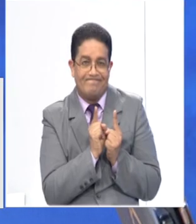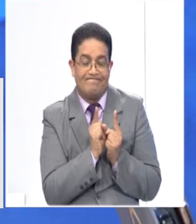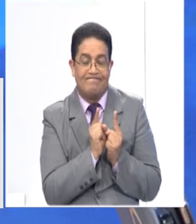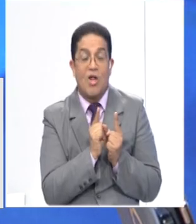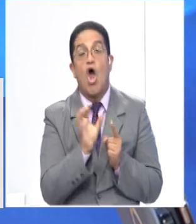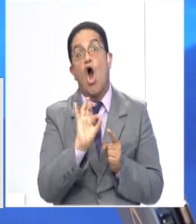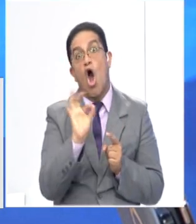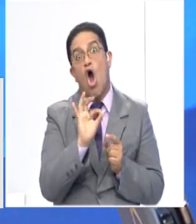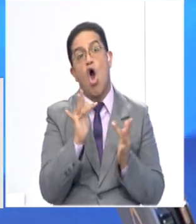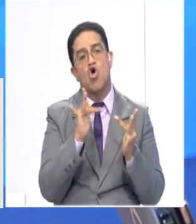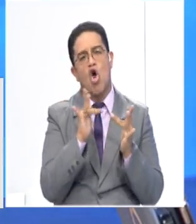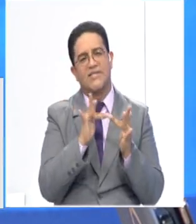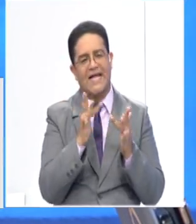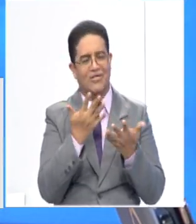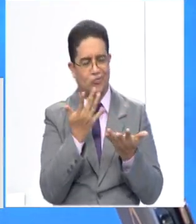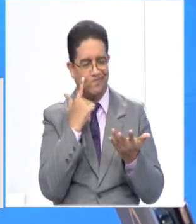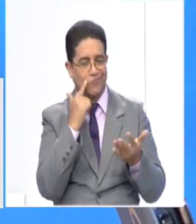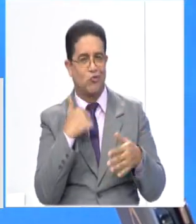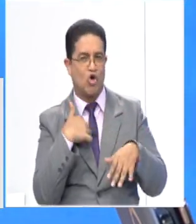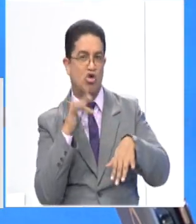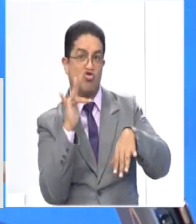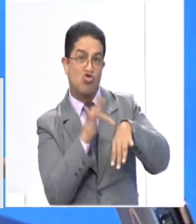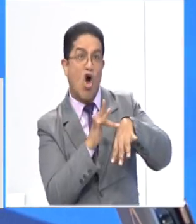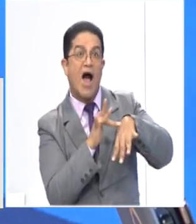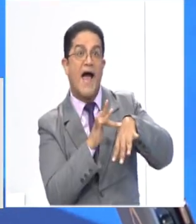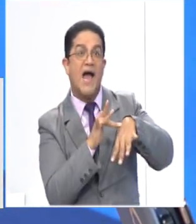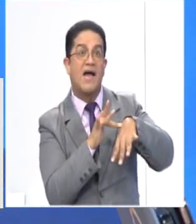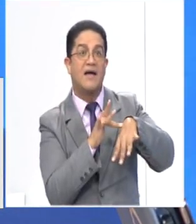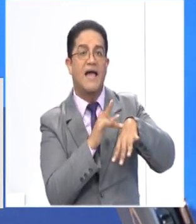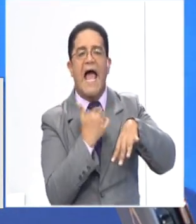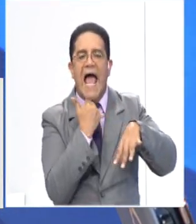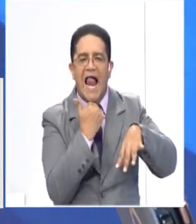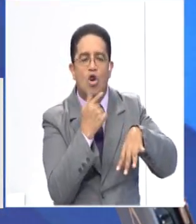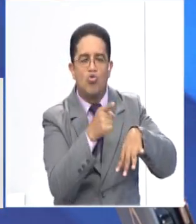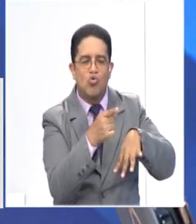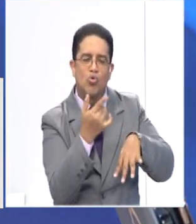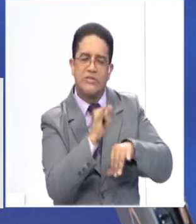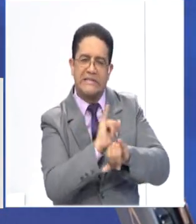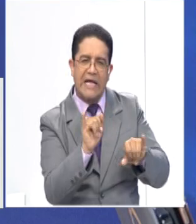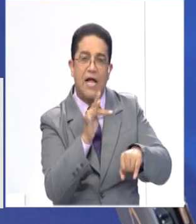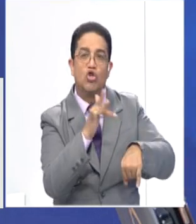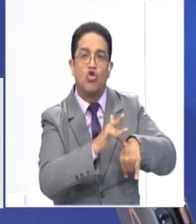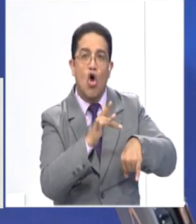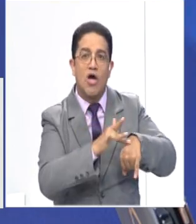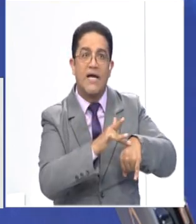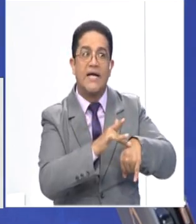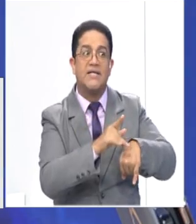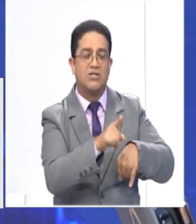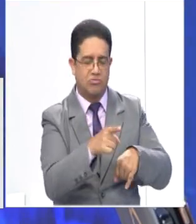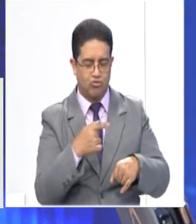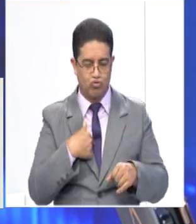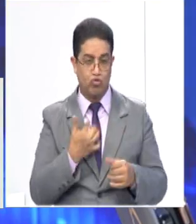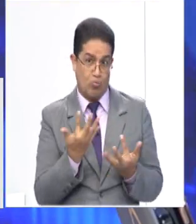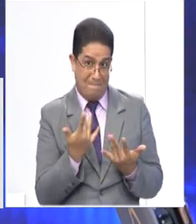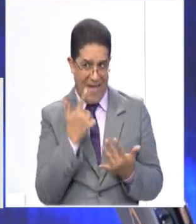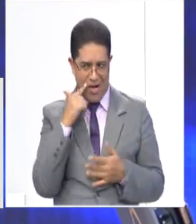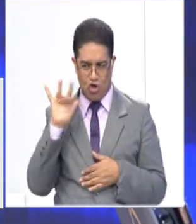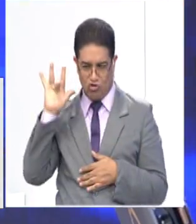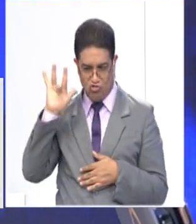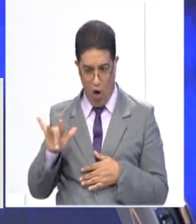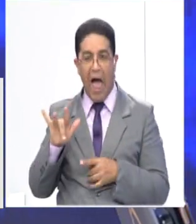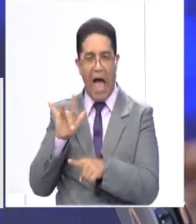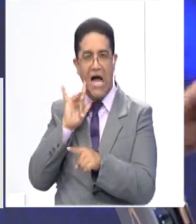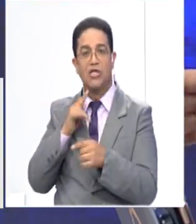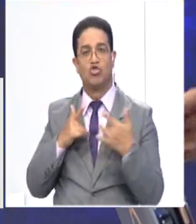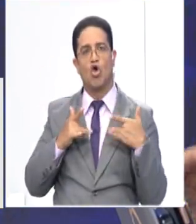través del contacto, o sea, que yo te toque las lesiones, que yo toque algo que tú hayas tocado y hayas tenido el virus en las manos y toques la superficie y yo